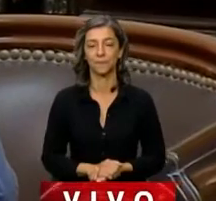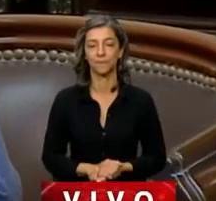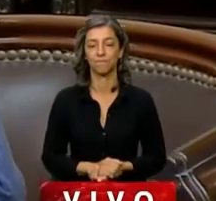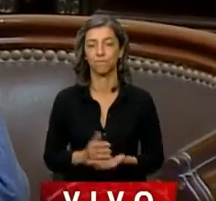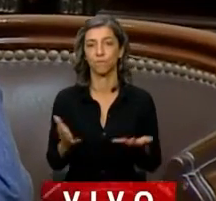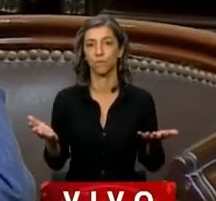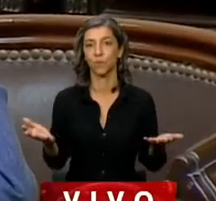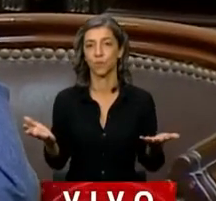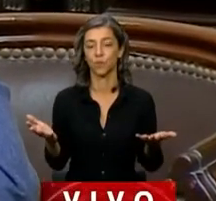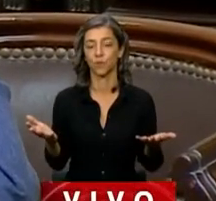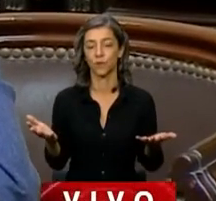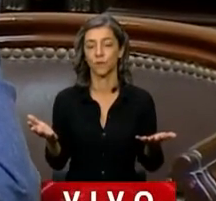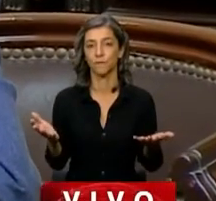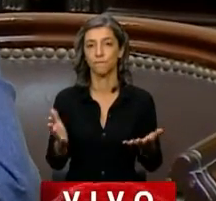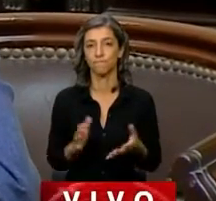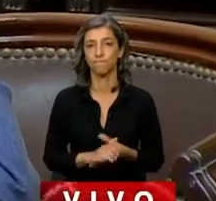Bueno,